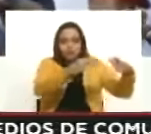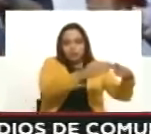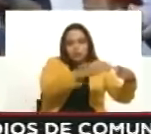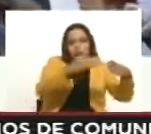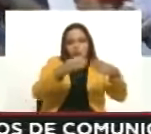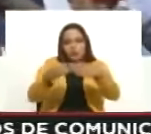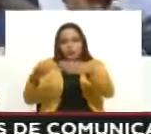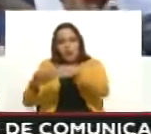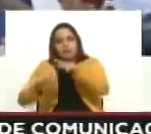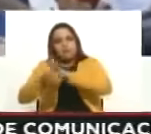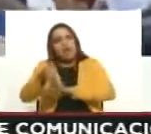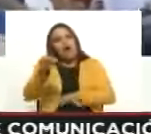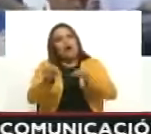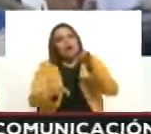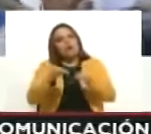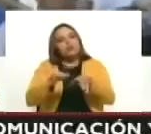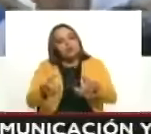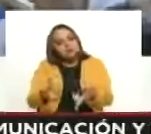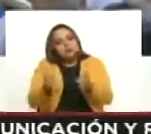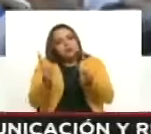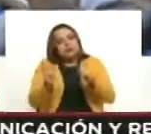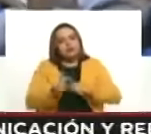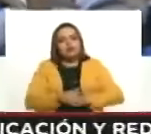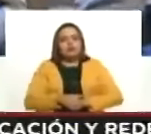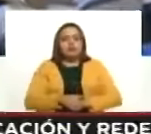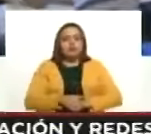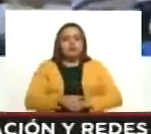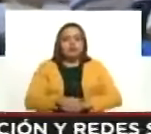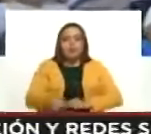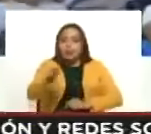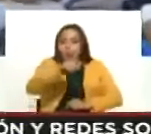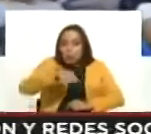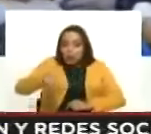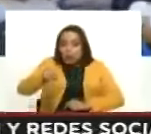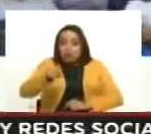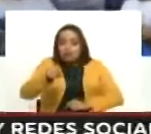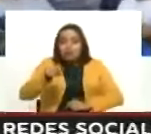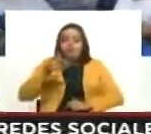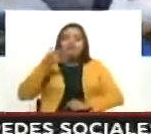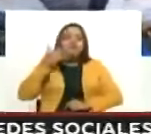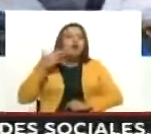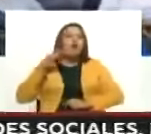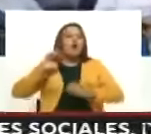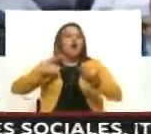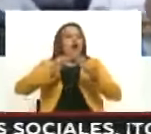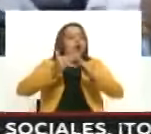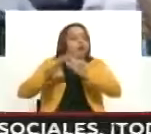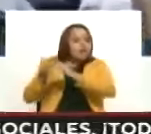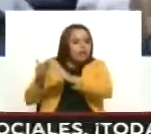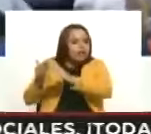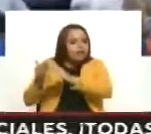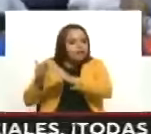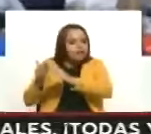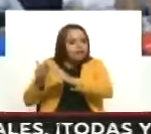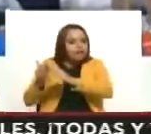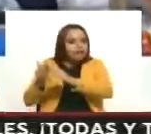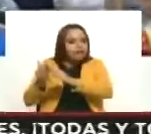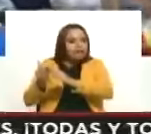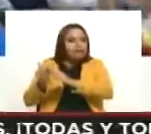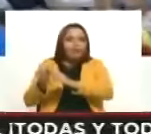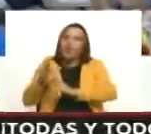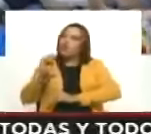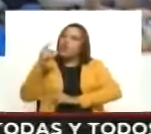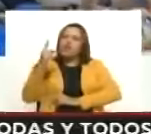lo más justa posible. Si usted llega y se encuentra que en su comunidad no deben ser